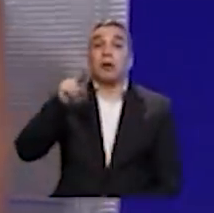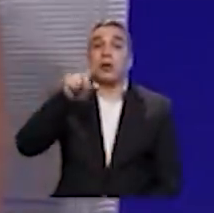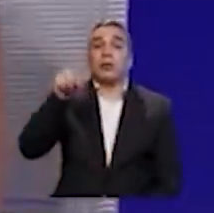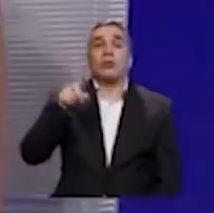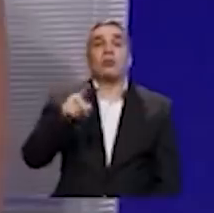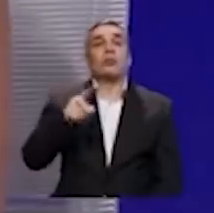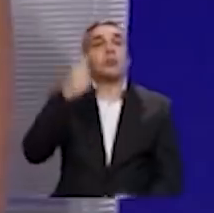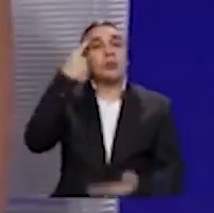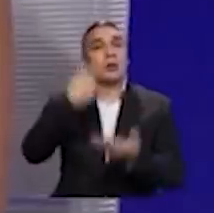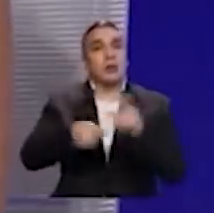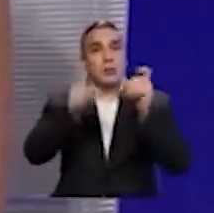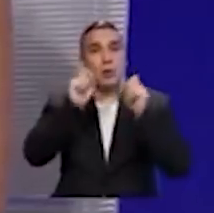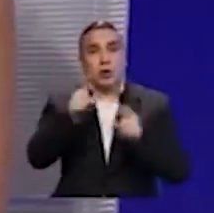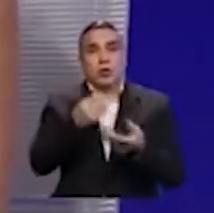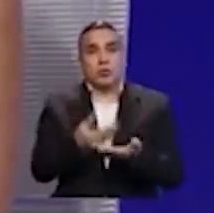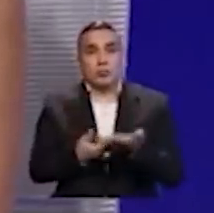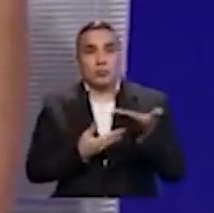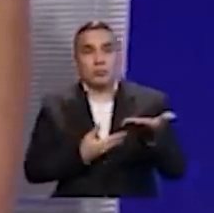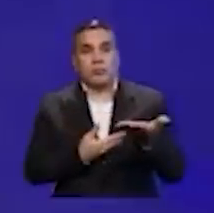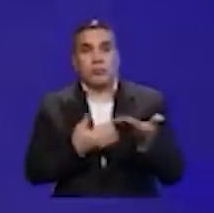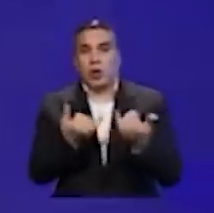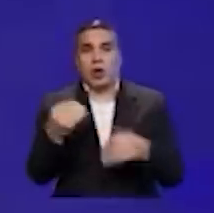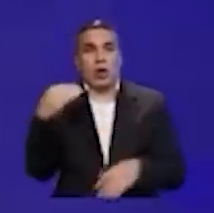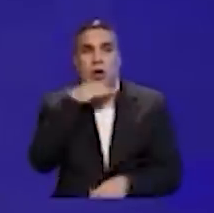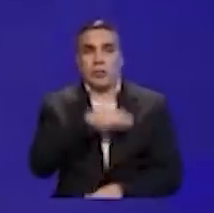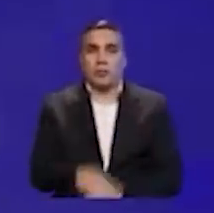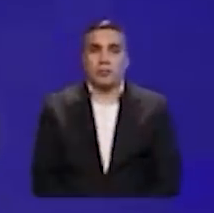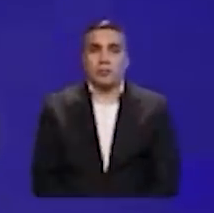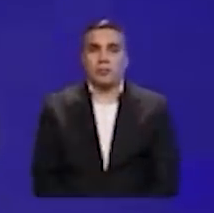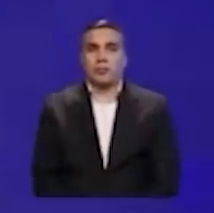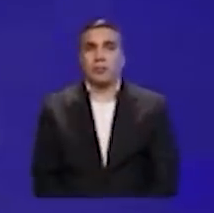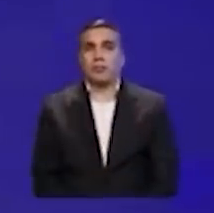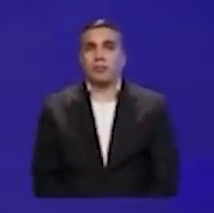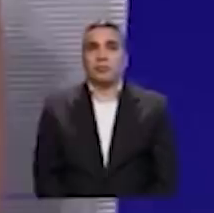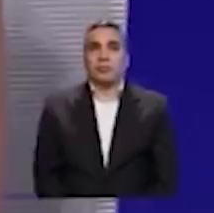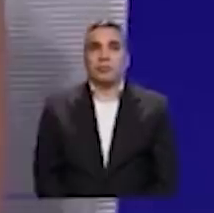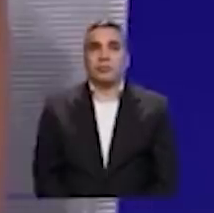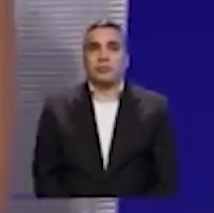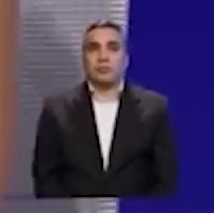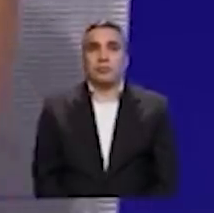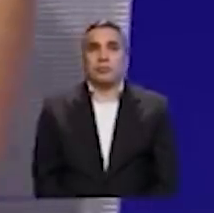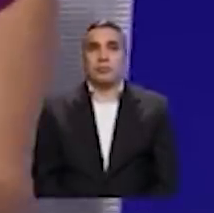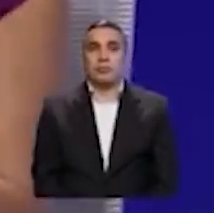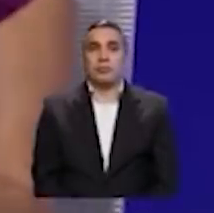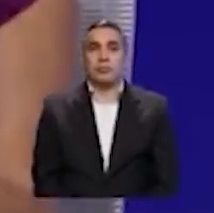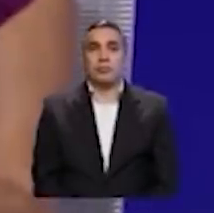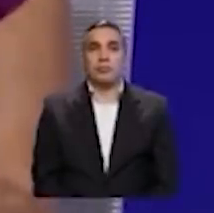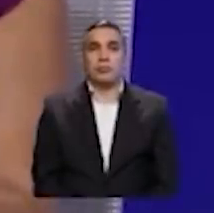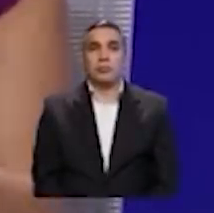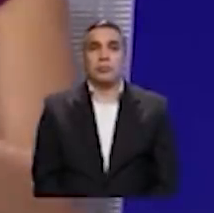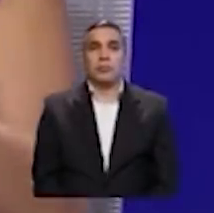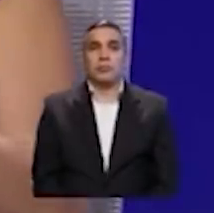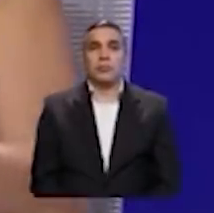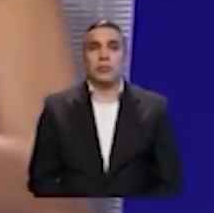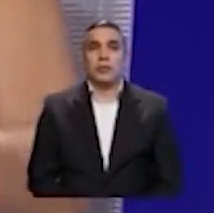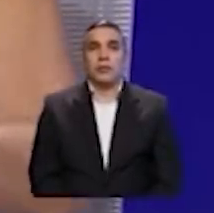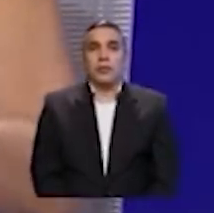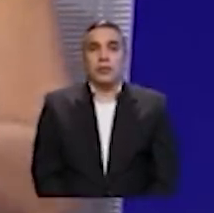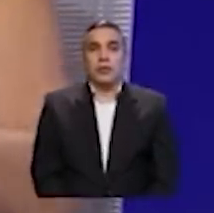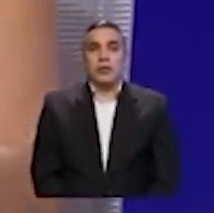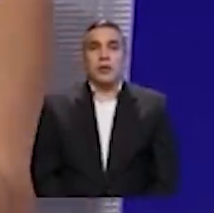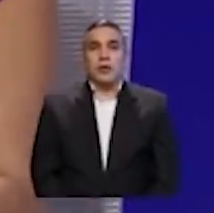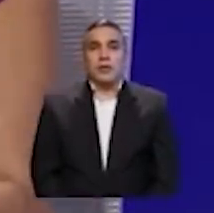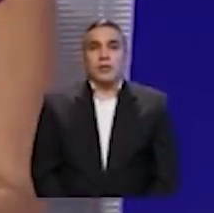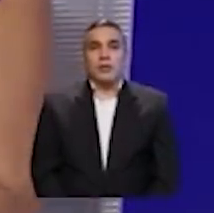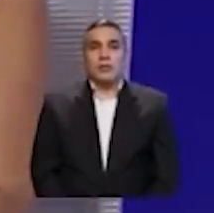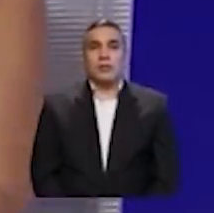y preguntándole a todos estos mamavergas. Esta vez le toca al candidato Andresito. Más rápido que se me acabe el programa,